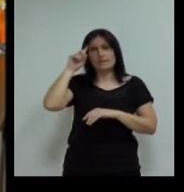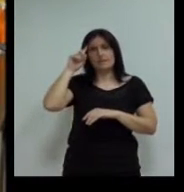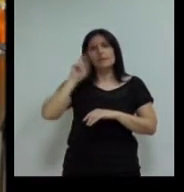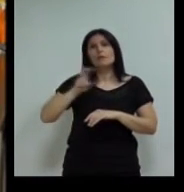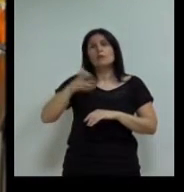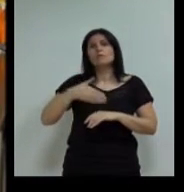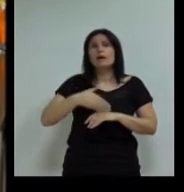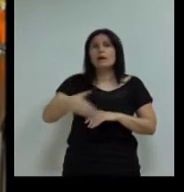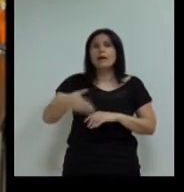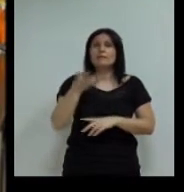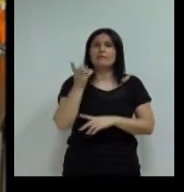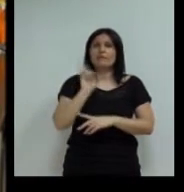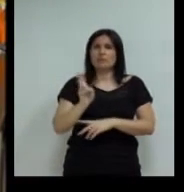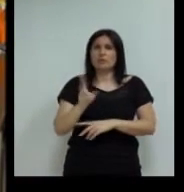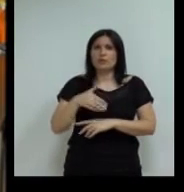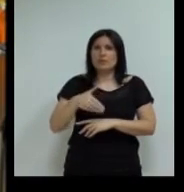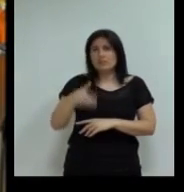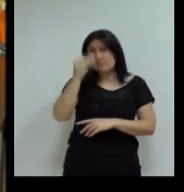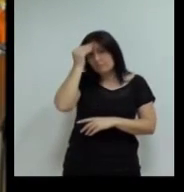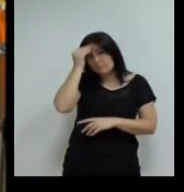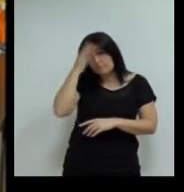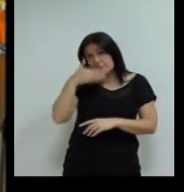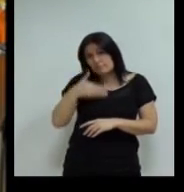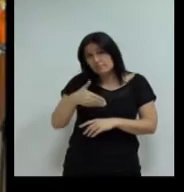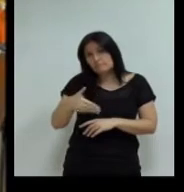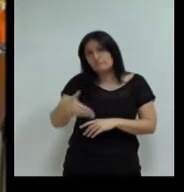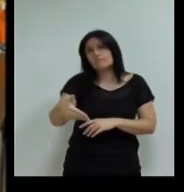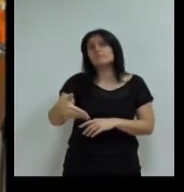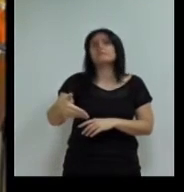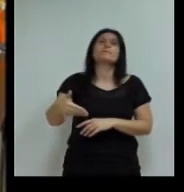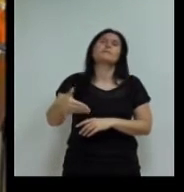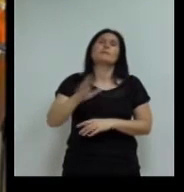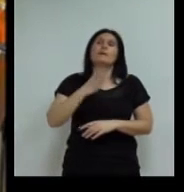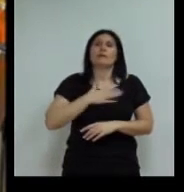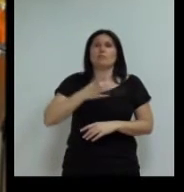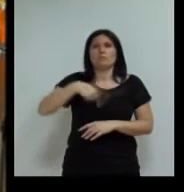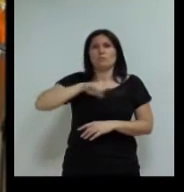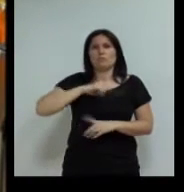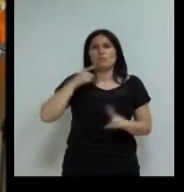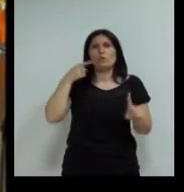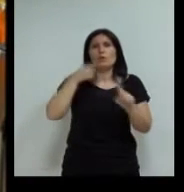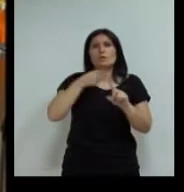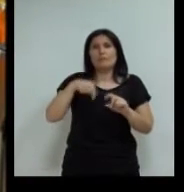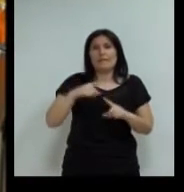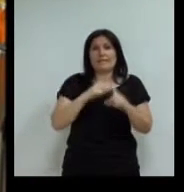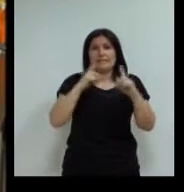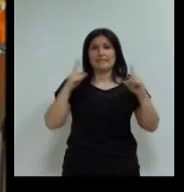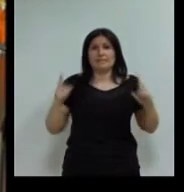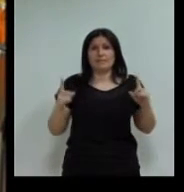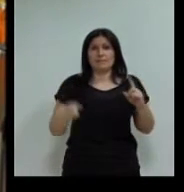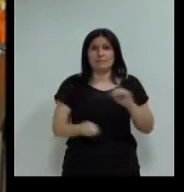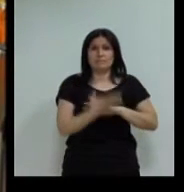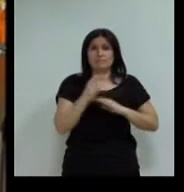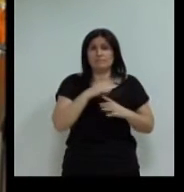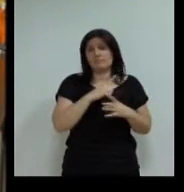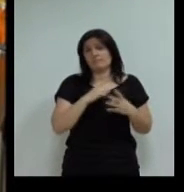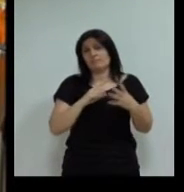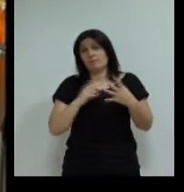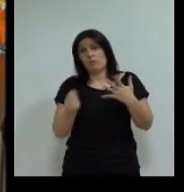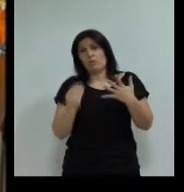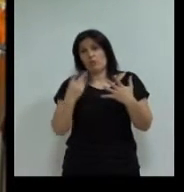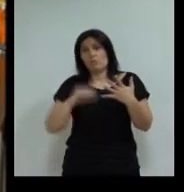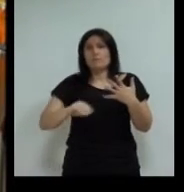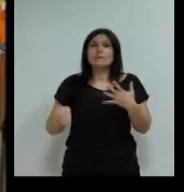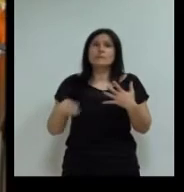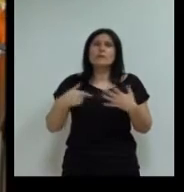sala en Valladolid, presumiblemente. Ese es el objetivo de este año. Tú me preguntabas antes por el